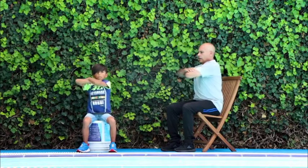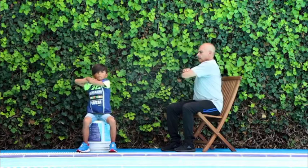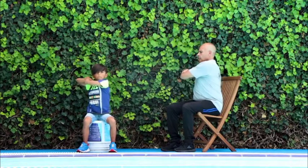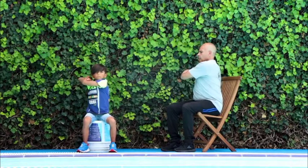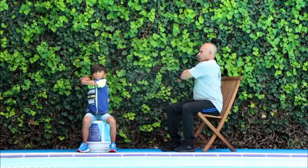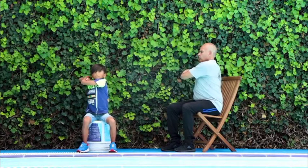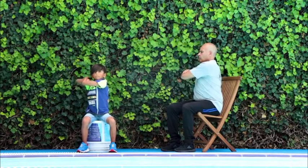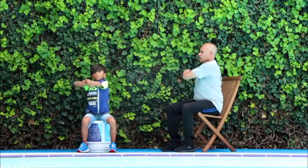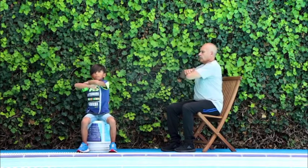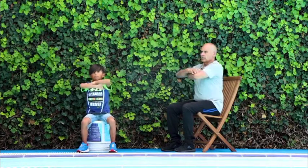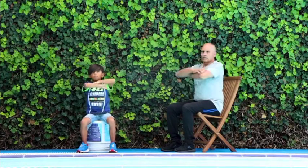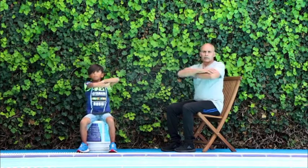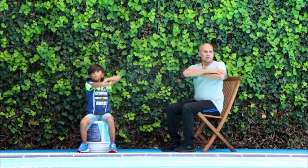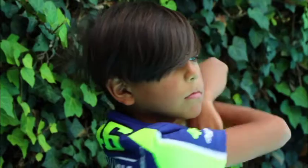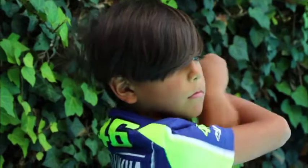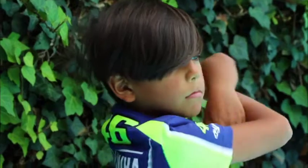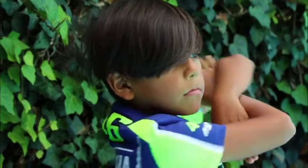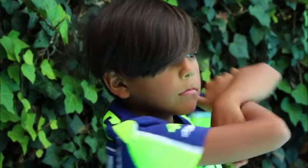Bien.